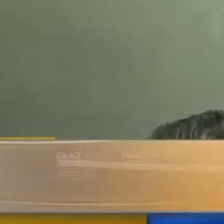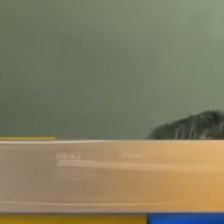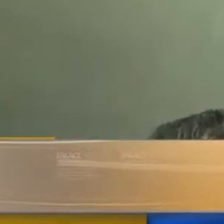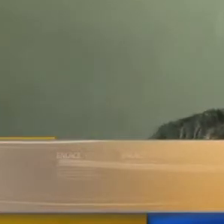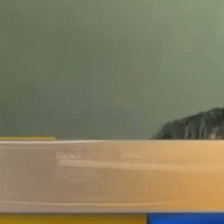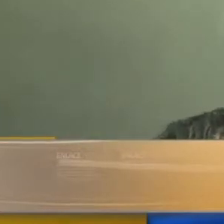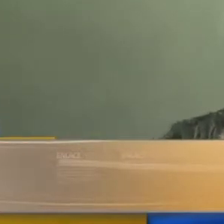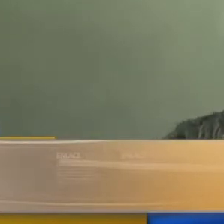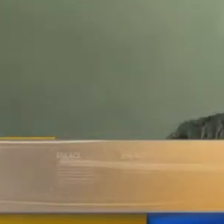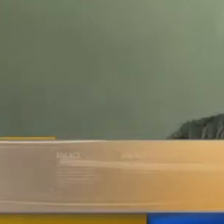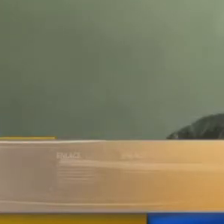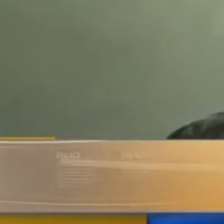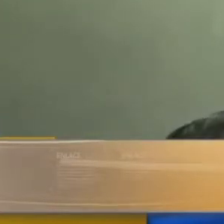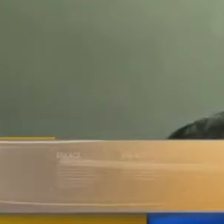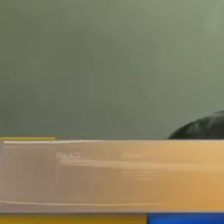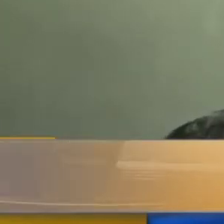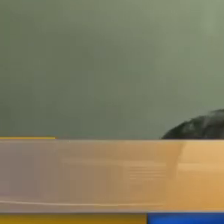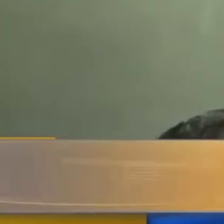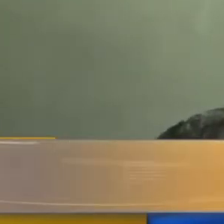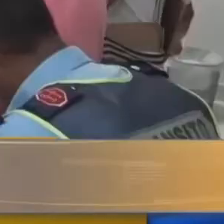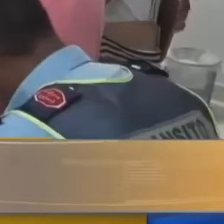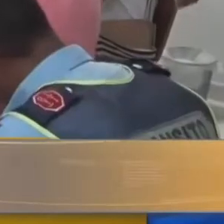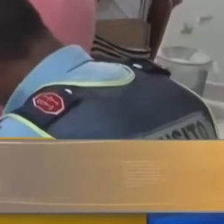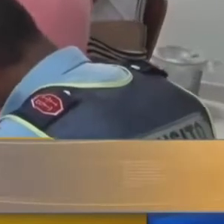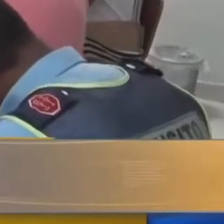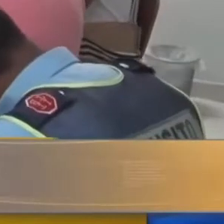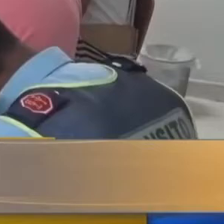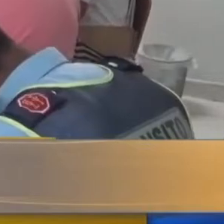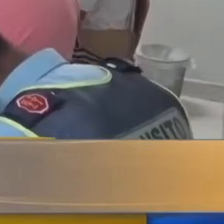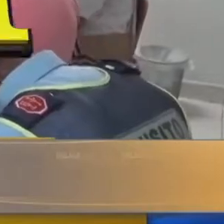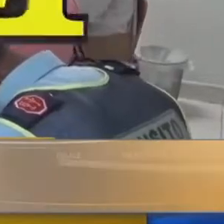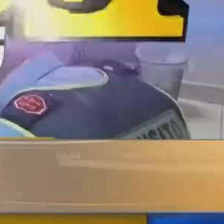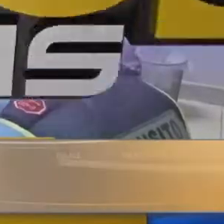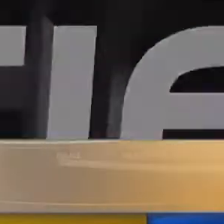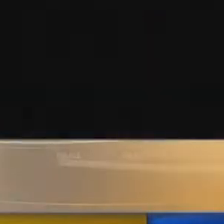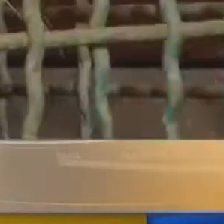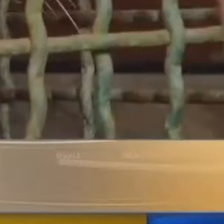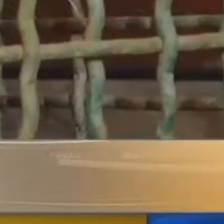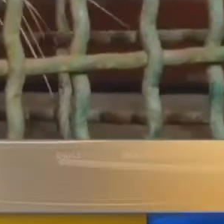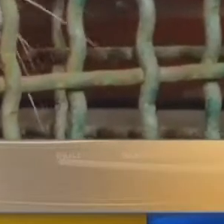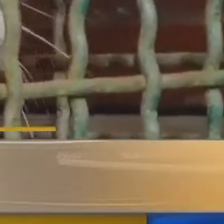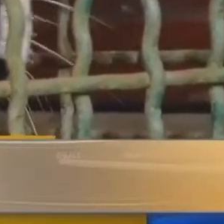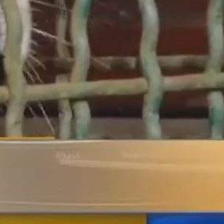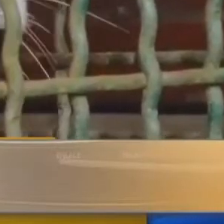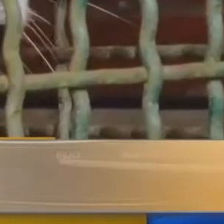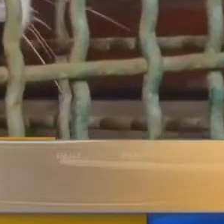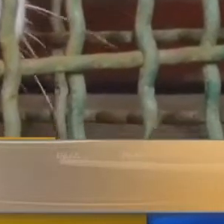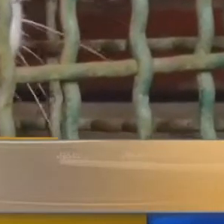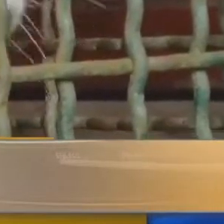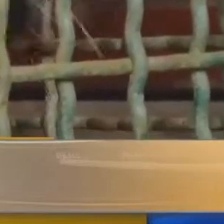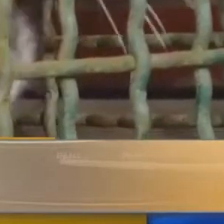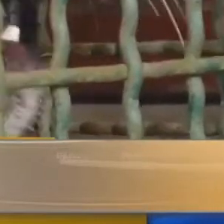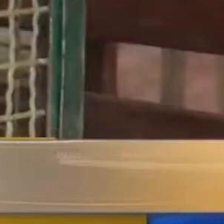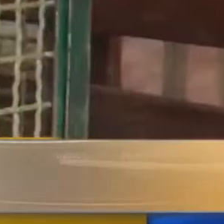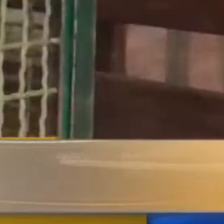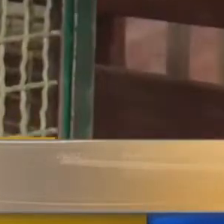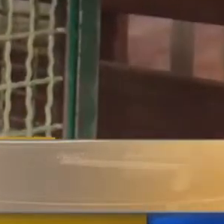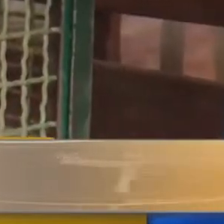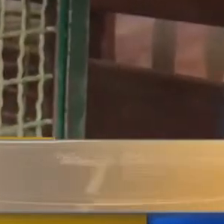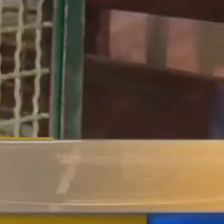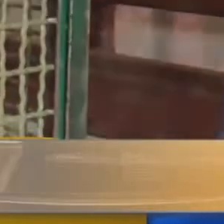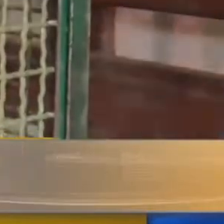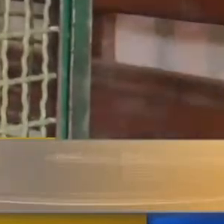Bogotá. Esta iniciativa fue del director de la Inspección de Tránsito y Transporte, Alberto Cotes Acosta. Fue trasladado a la ciudad de Bucaramanga un jaguar que fue hallado